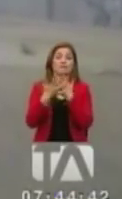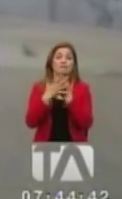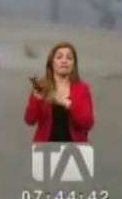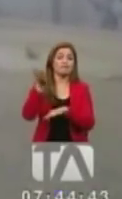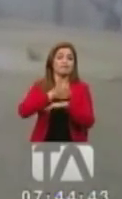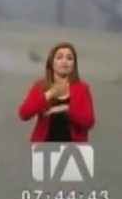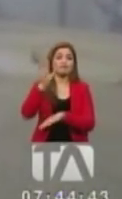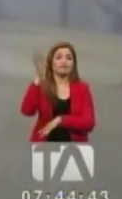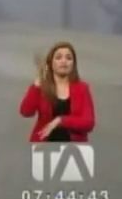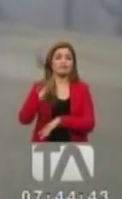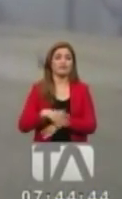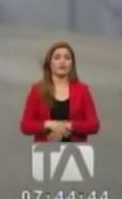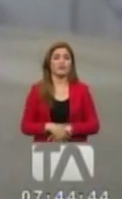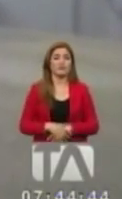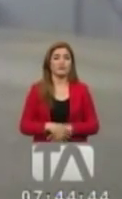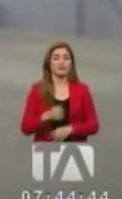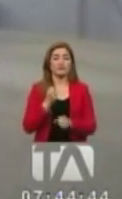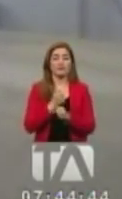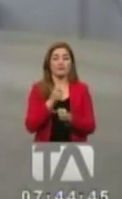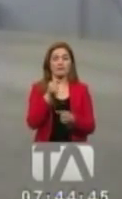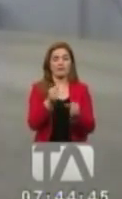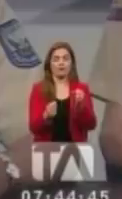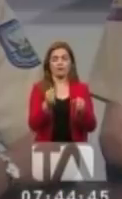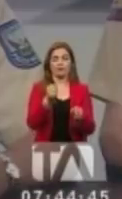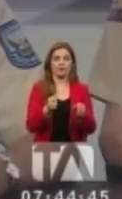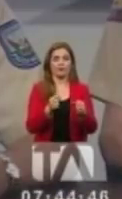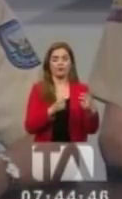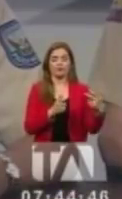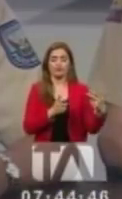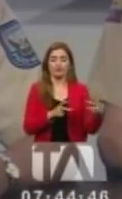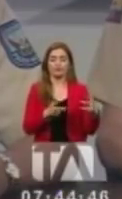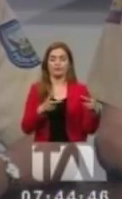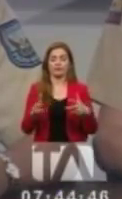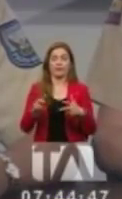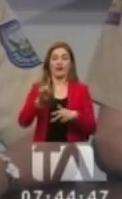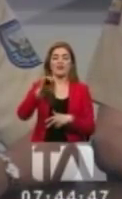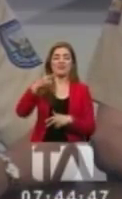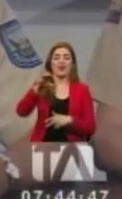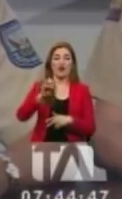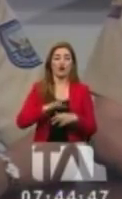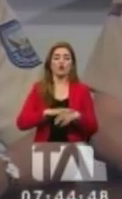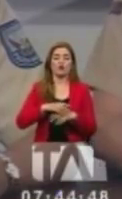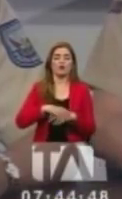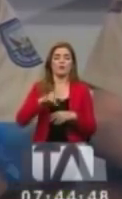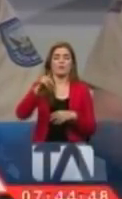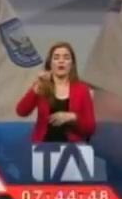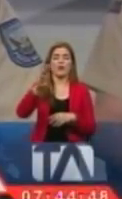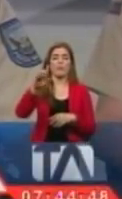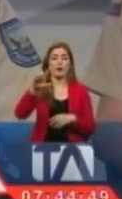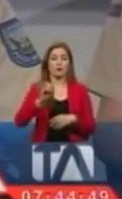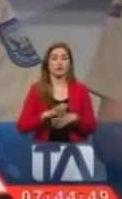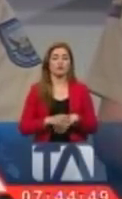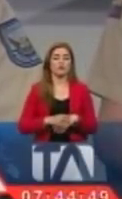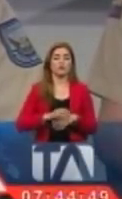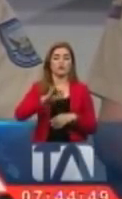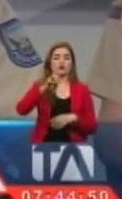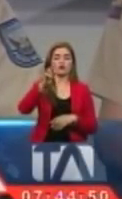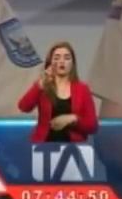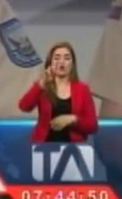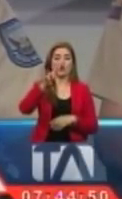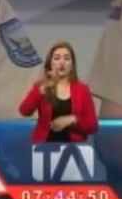antecedentes y cumplían el rol de transportistas diego hernández pablo andrés r jordi andrés